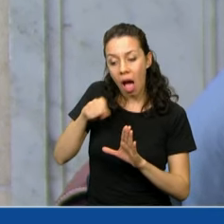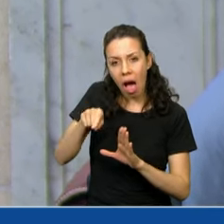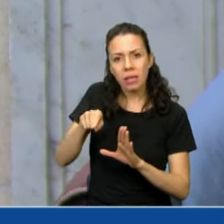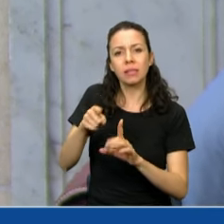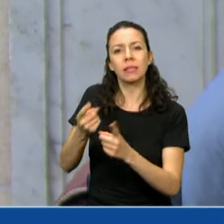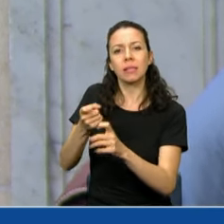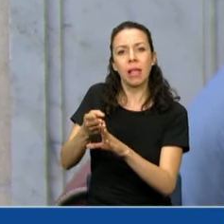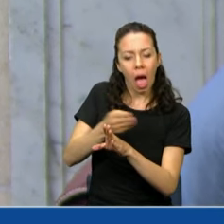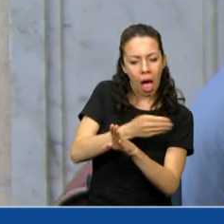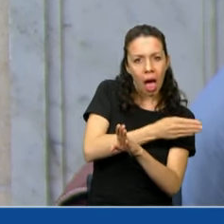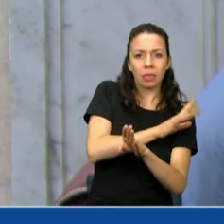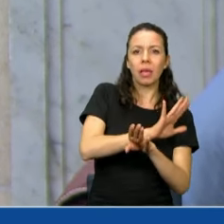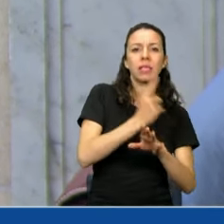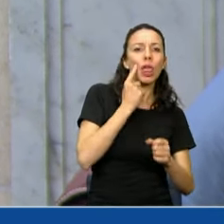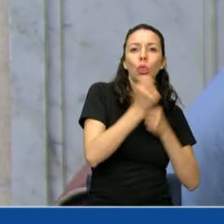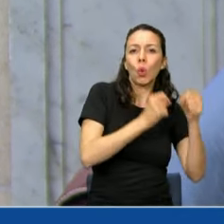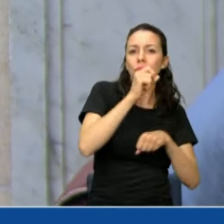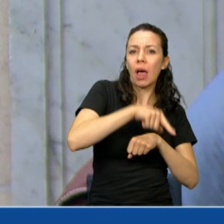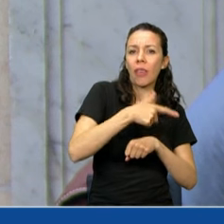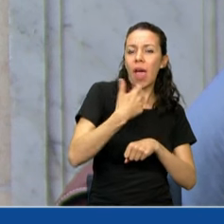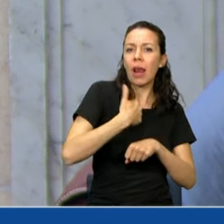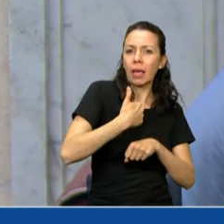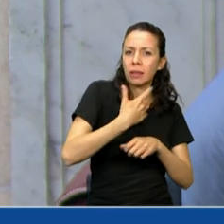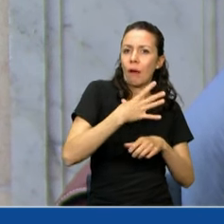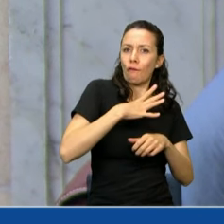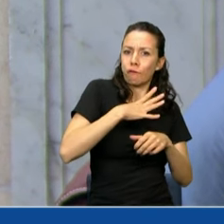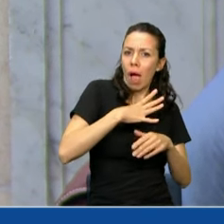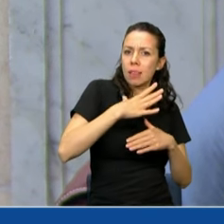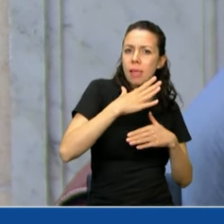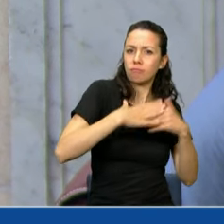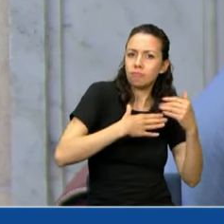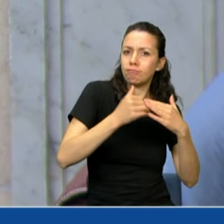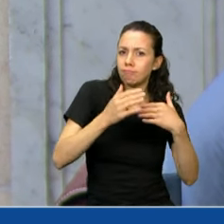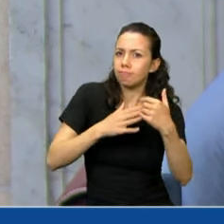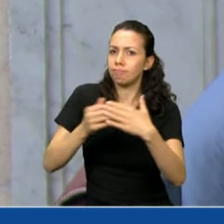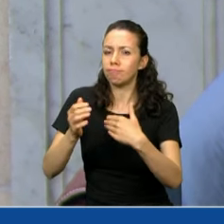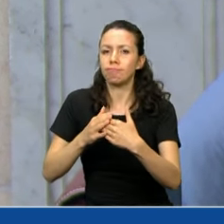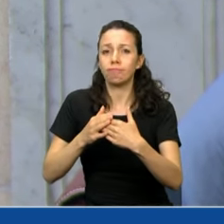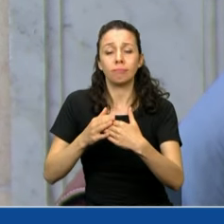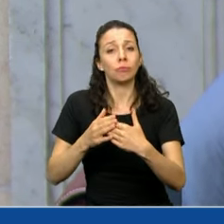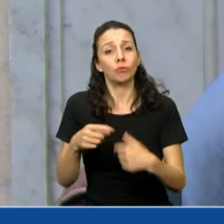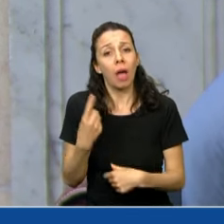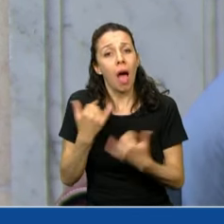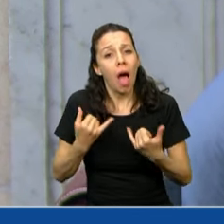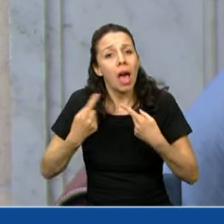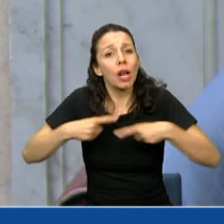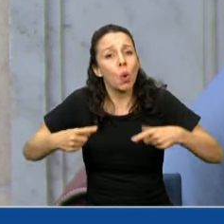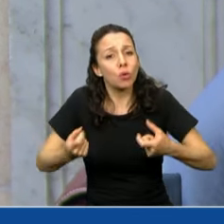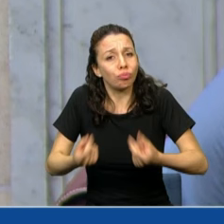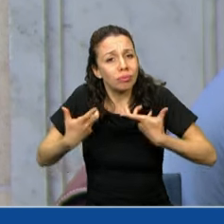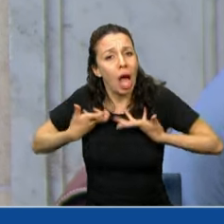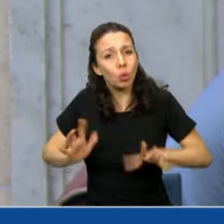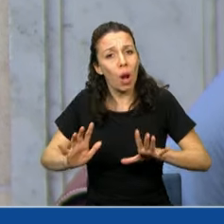industria en la República argentina se debe construir y que nosotros tenemos nuestro recurso natural el